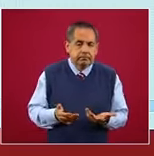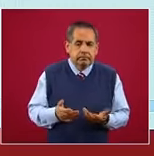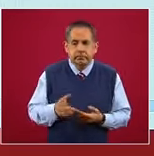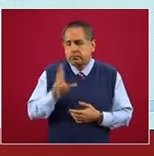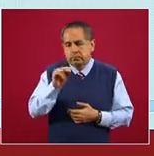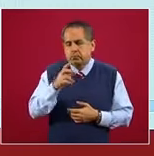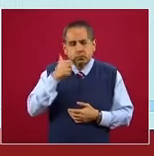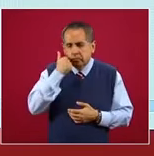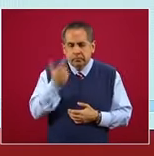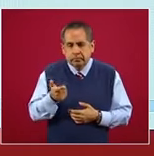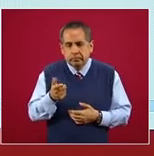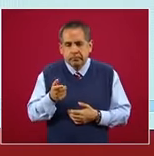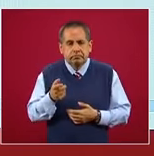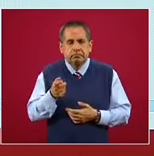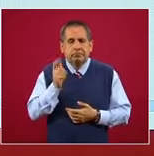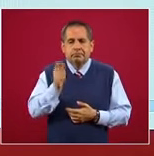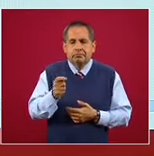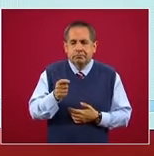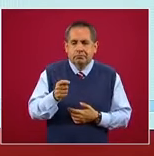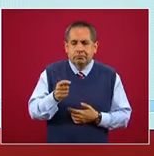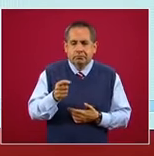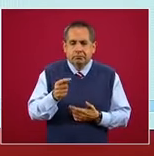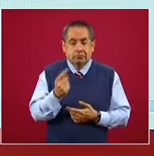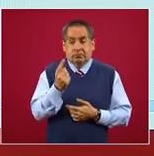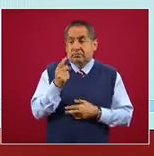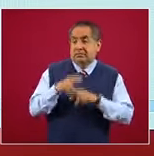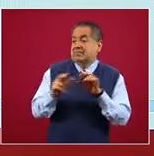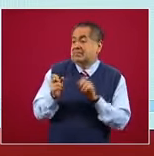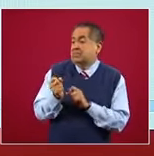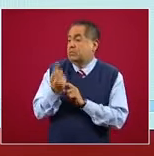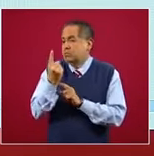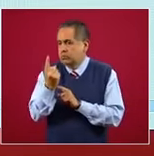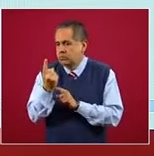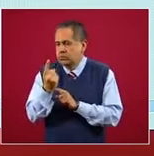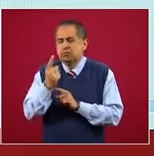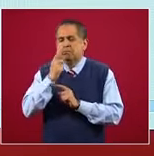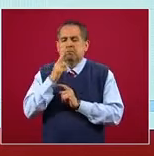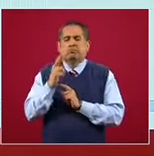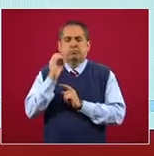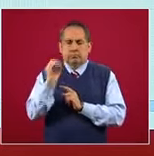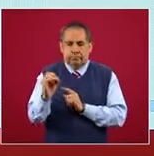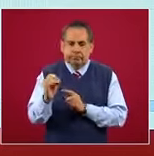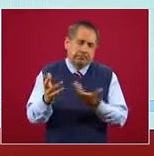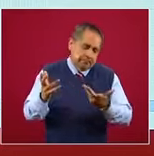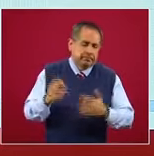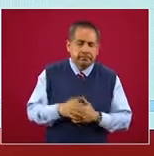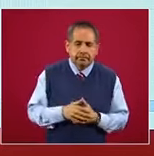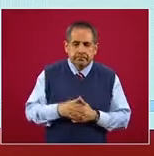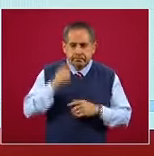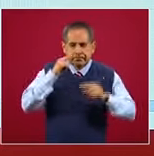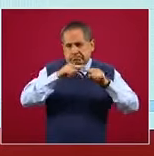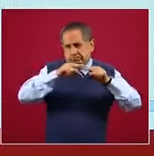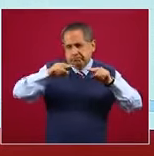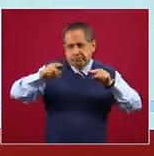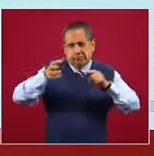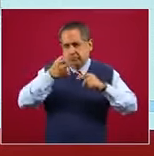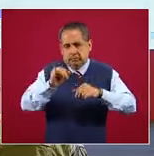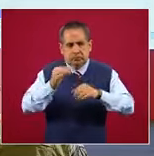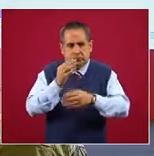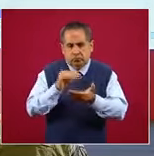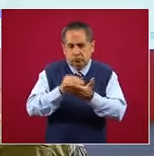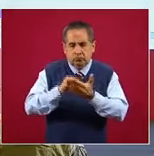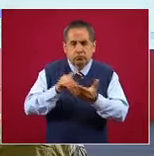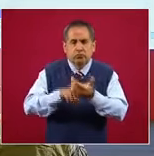es deseable que exista acaso solo un caso de la epidemia. Pero esta es la tendencia que tiene en este